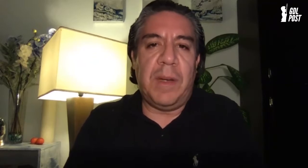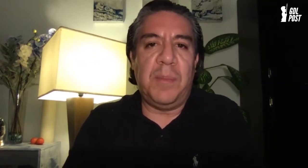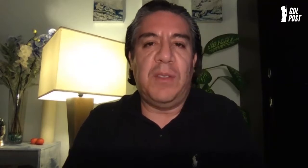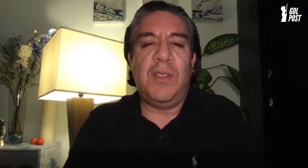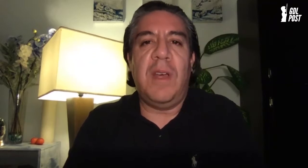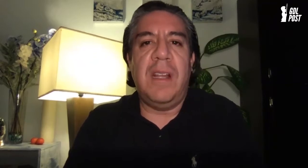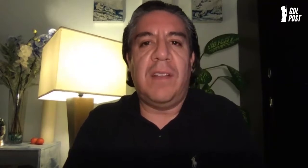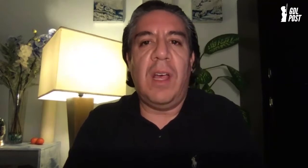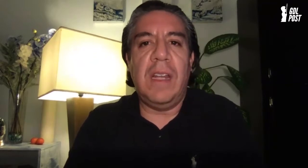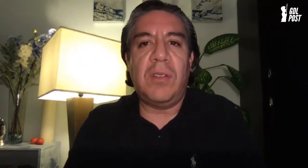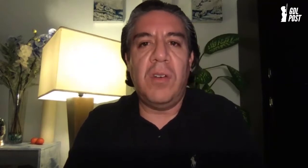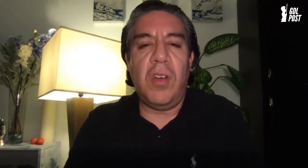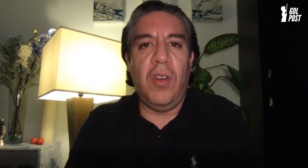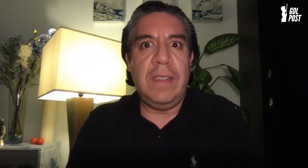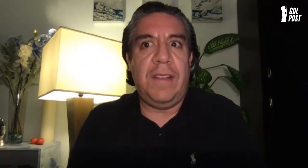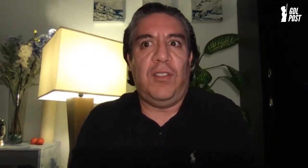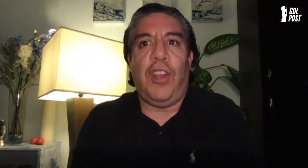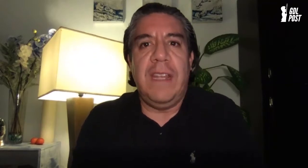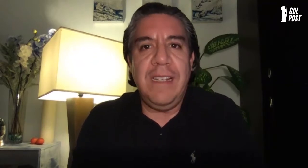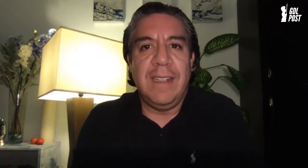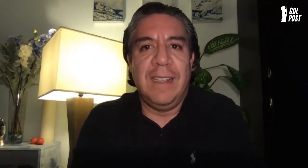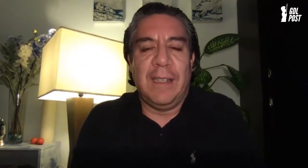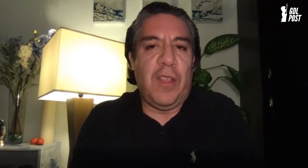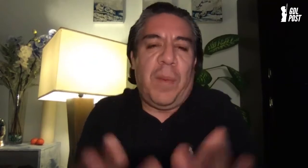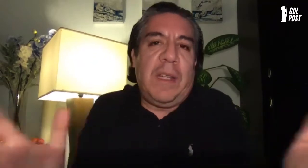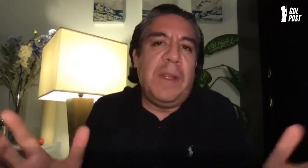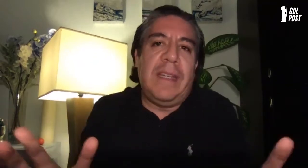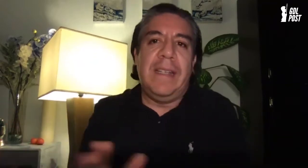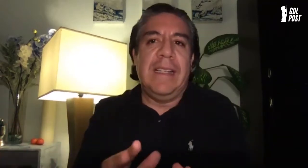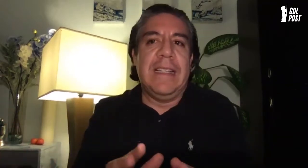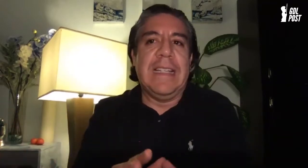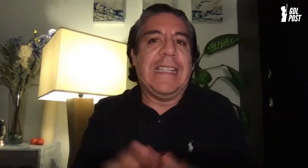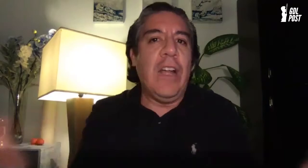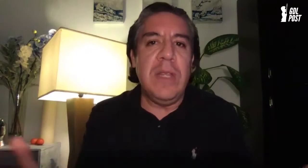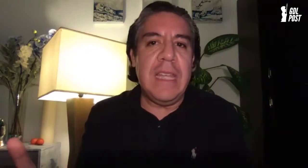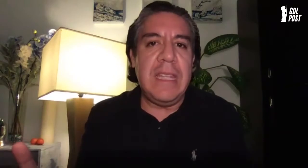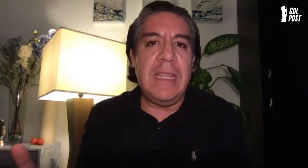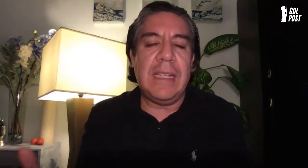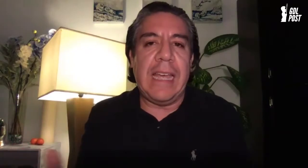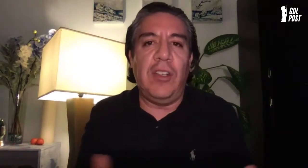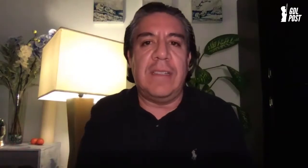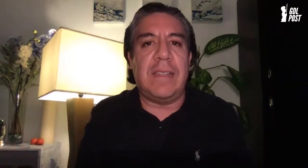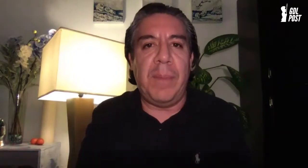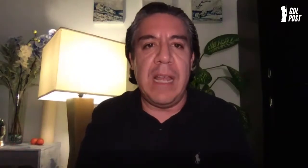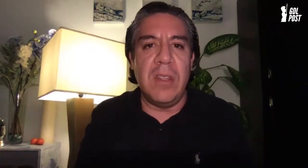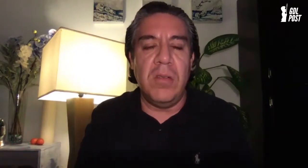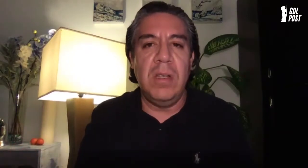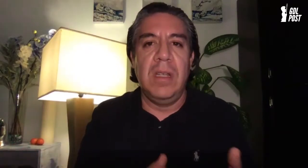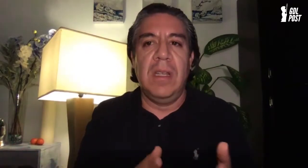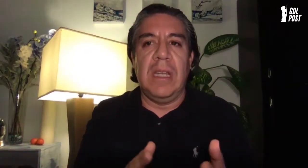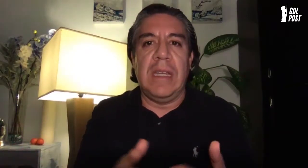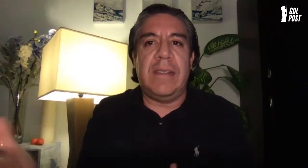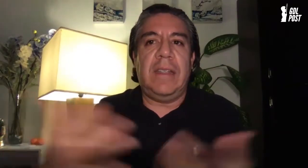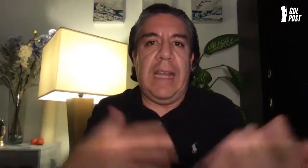Electoral y de Participación Ciudadana del Estado de Jalisco con este desorden que yo prácticamente ya no entendí qué es lo que se está